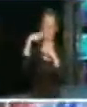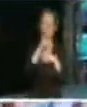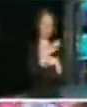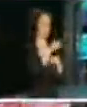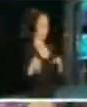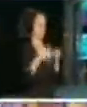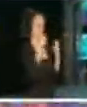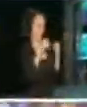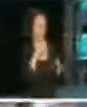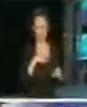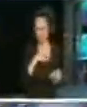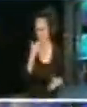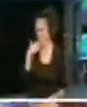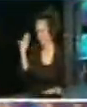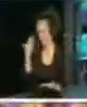sigue siendo un muerto.